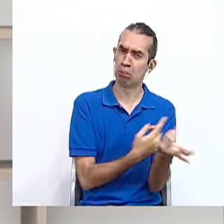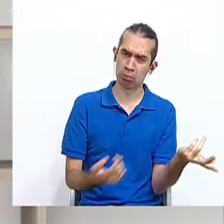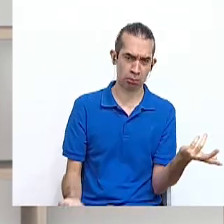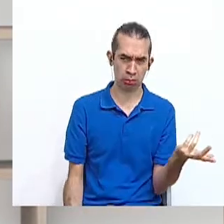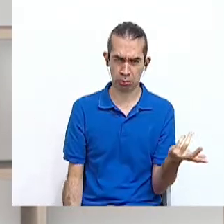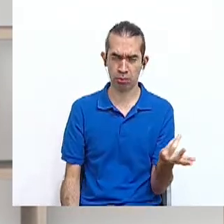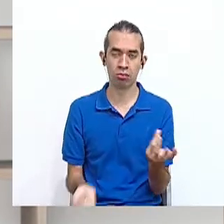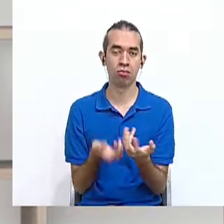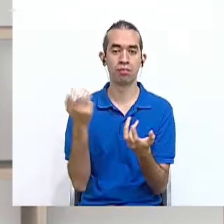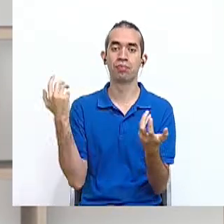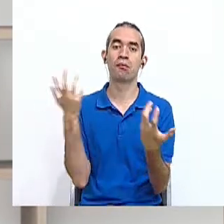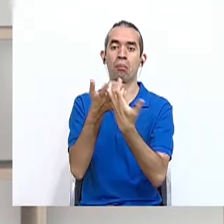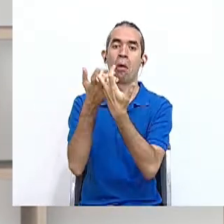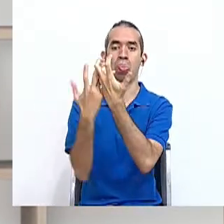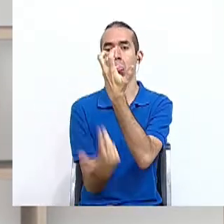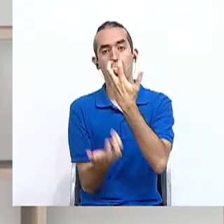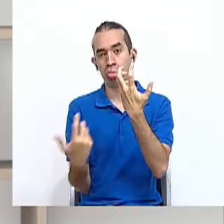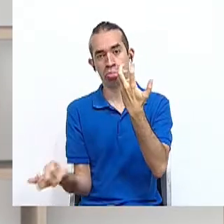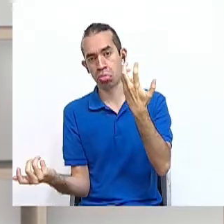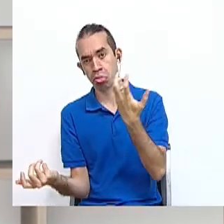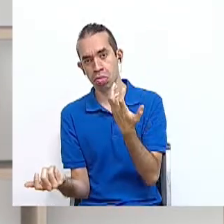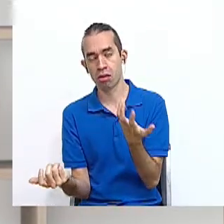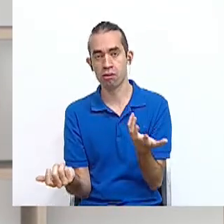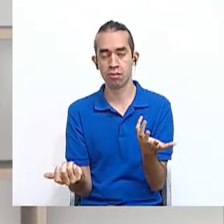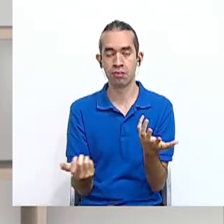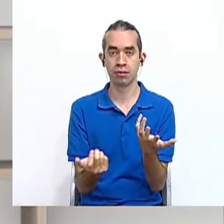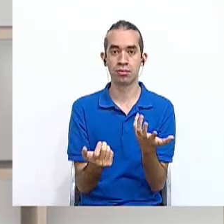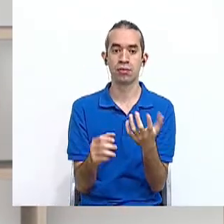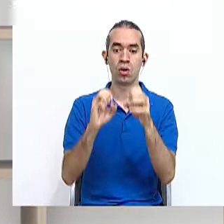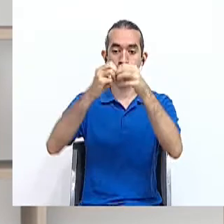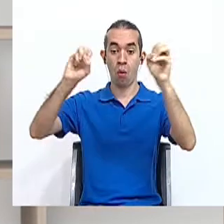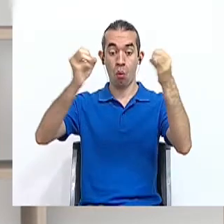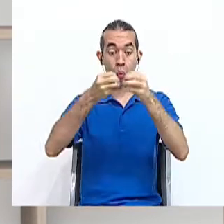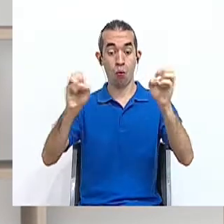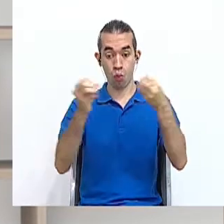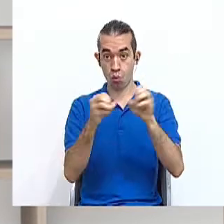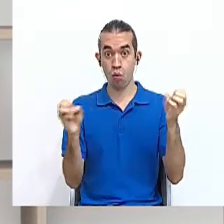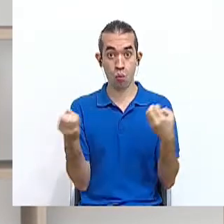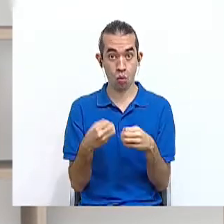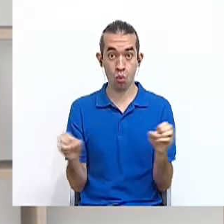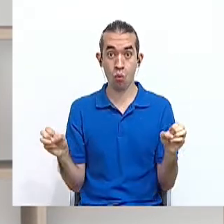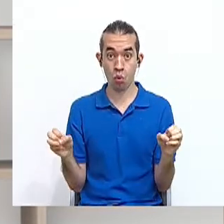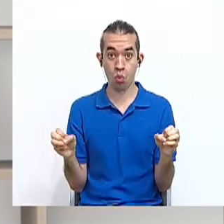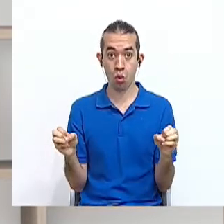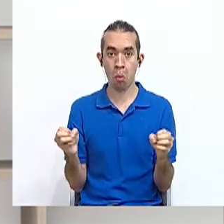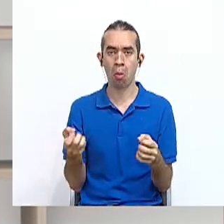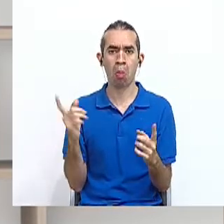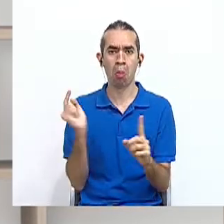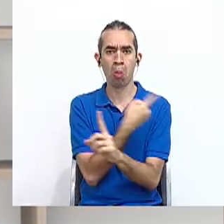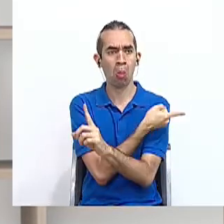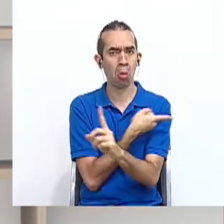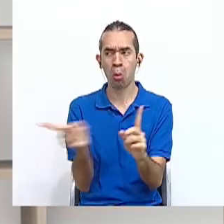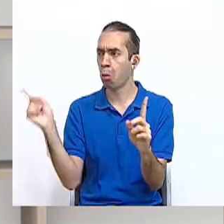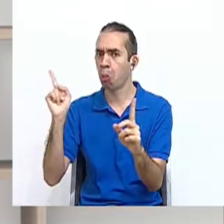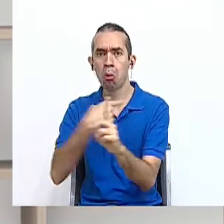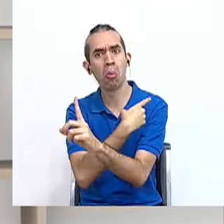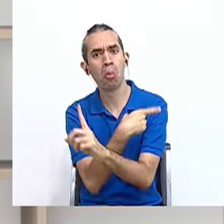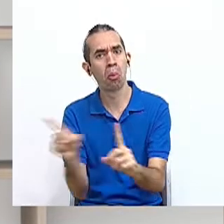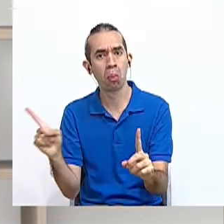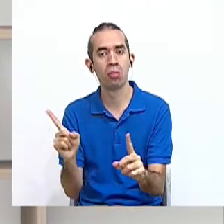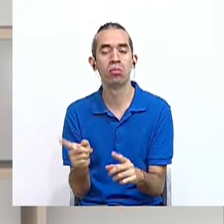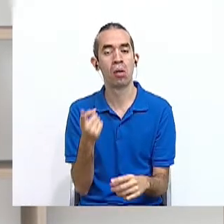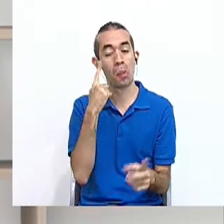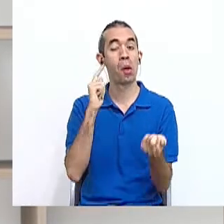Esto es que es un texto incoherente. Esto es que las oraciones que lo componen no tienen sentido. Bueno, veamos a ver si lo